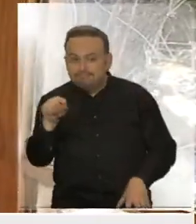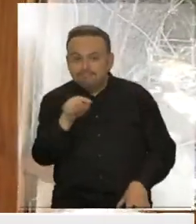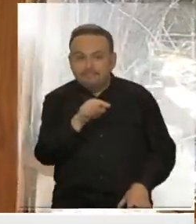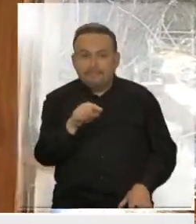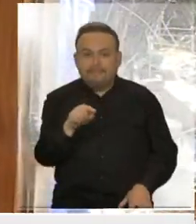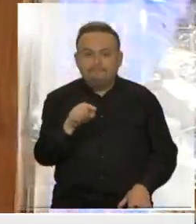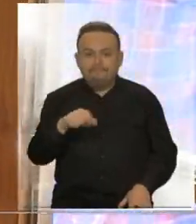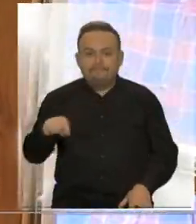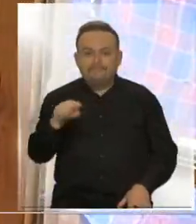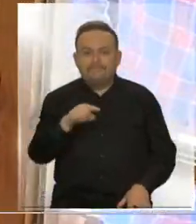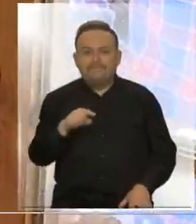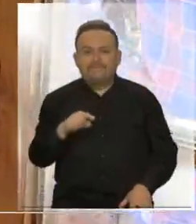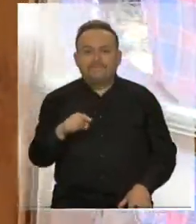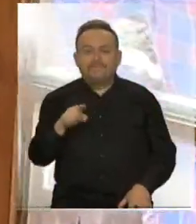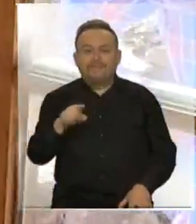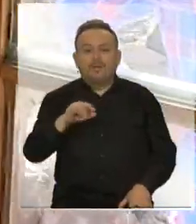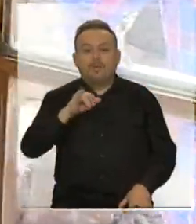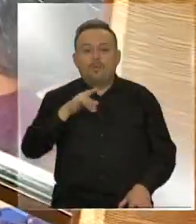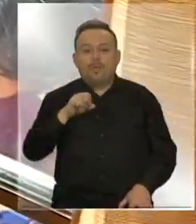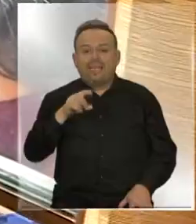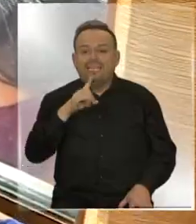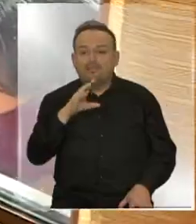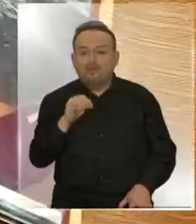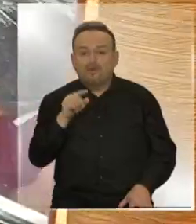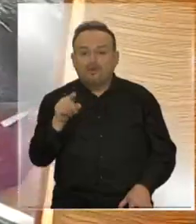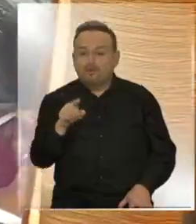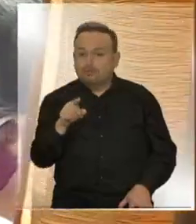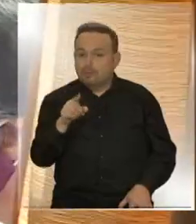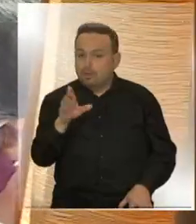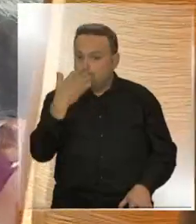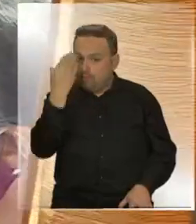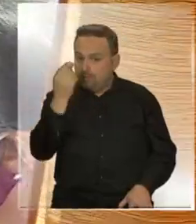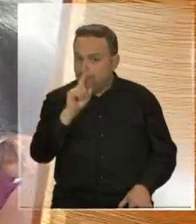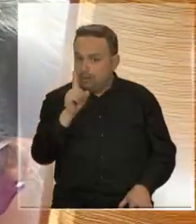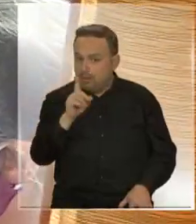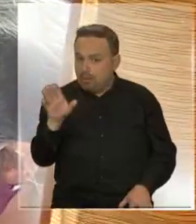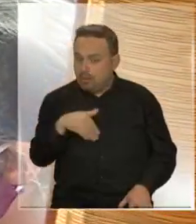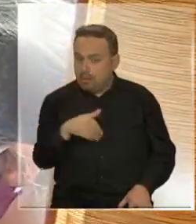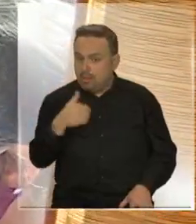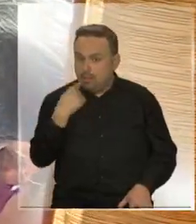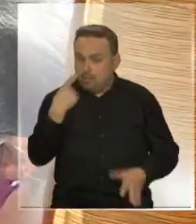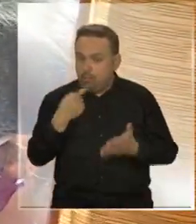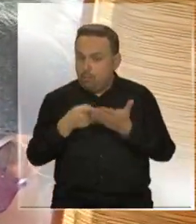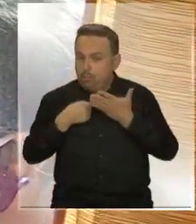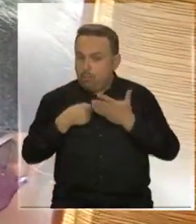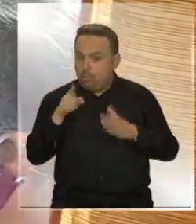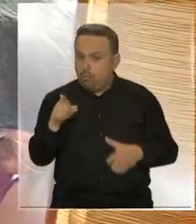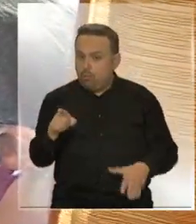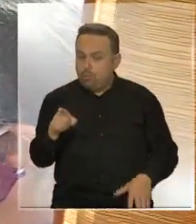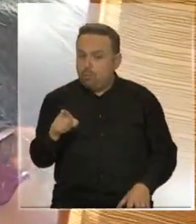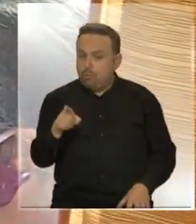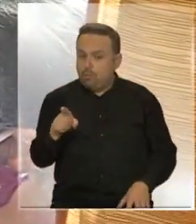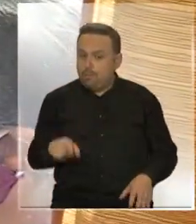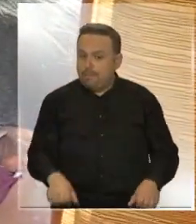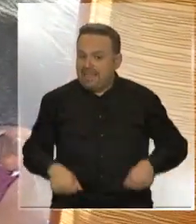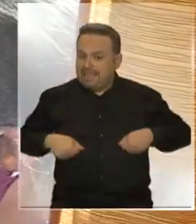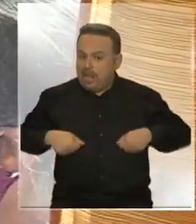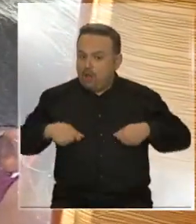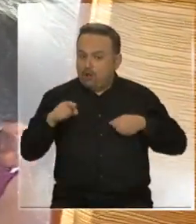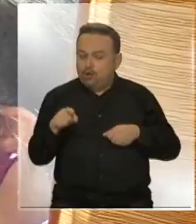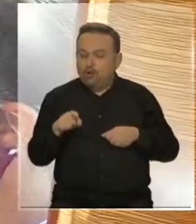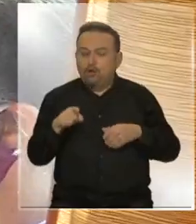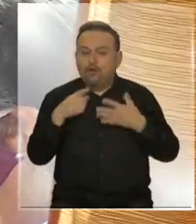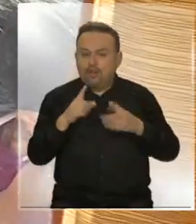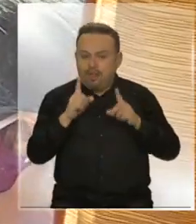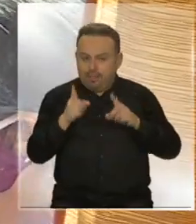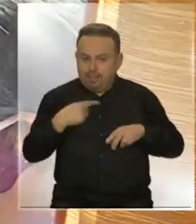Ahí están ellos, ¿ves? Juanito, no te vayas a olvidar de traerme la muestra de tu pantalón, que